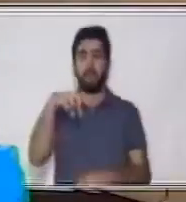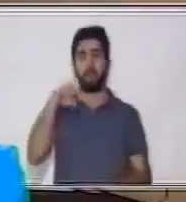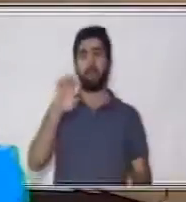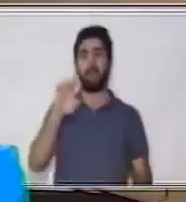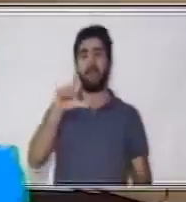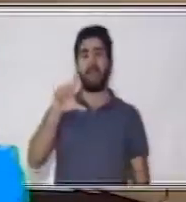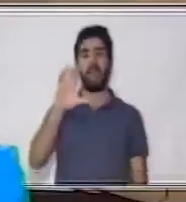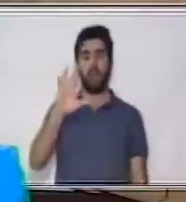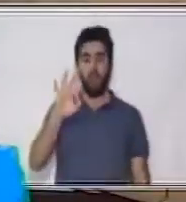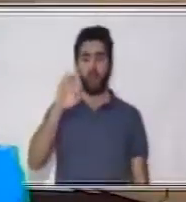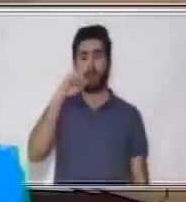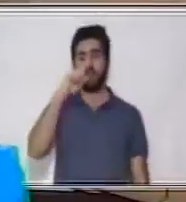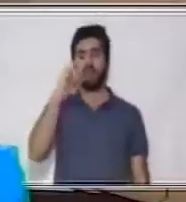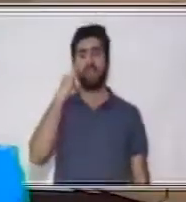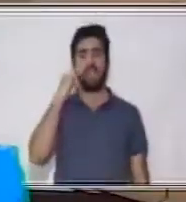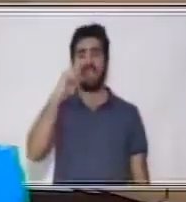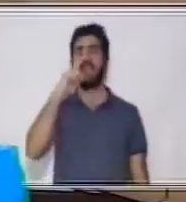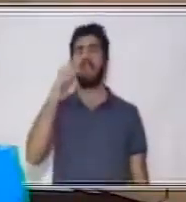pelotita.